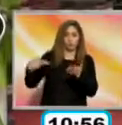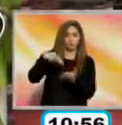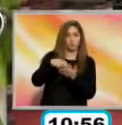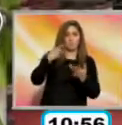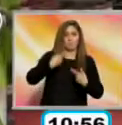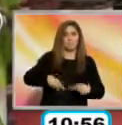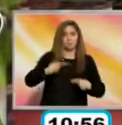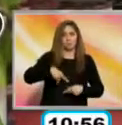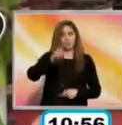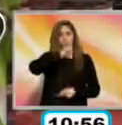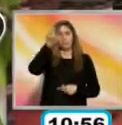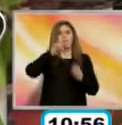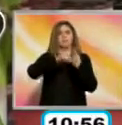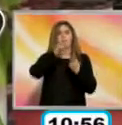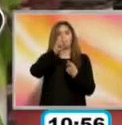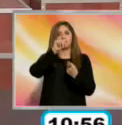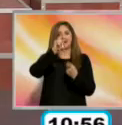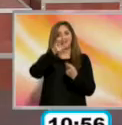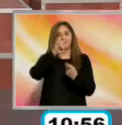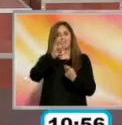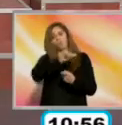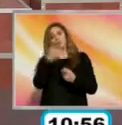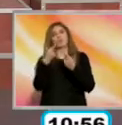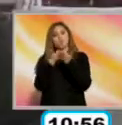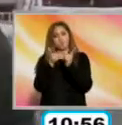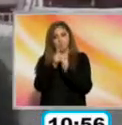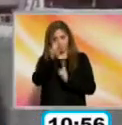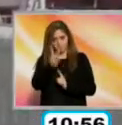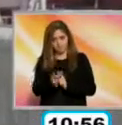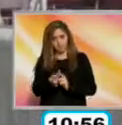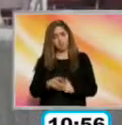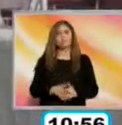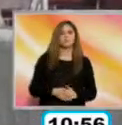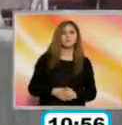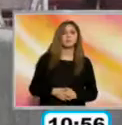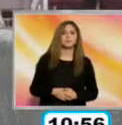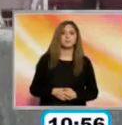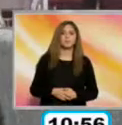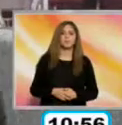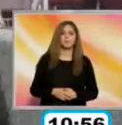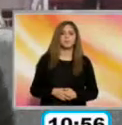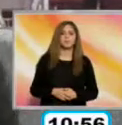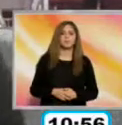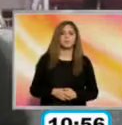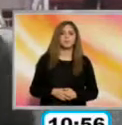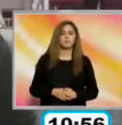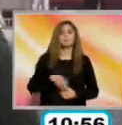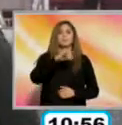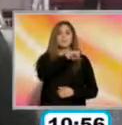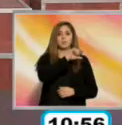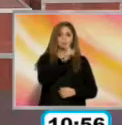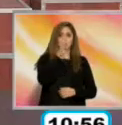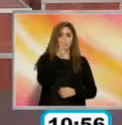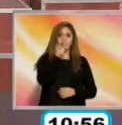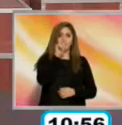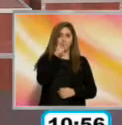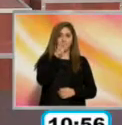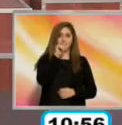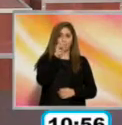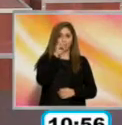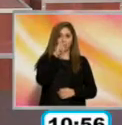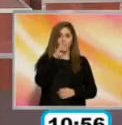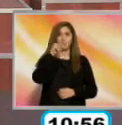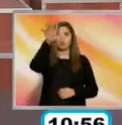de la música como los Daniels, entre otros, ¿no? Sí, estuvimos hace poquito Babasónicos. abriendo para Babasónicos en